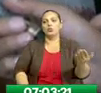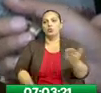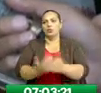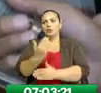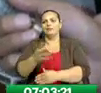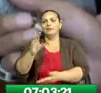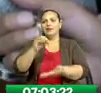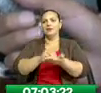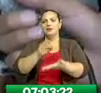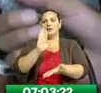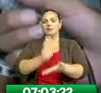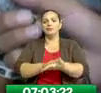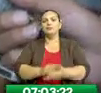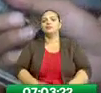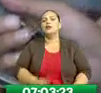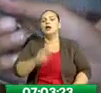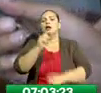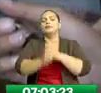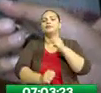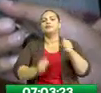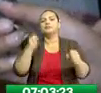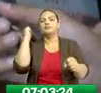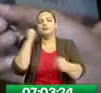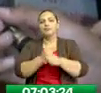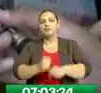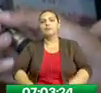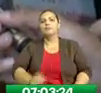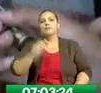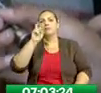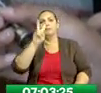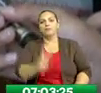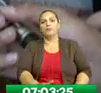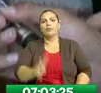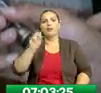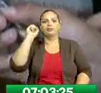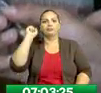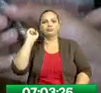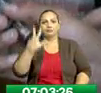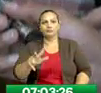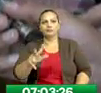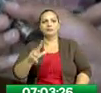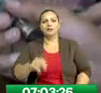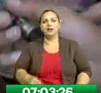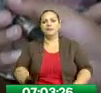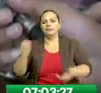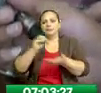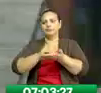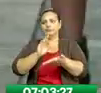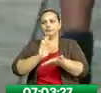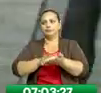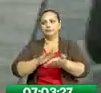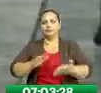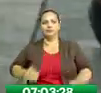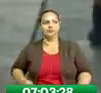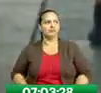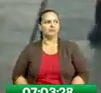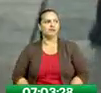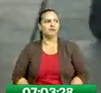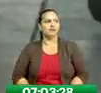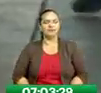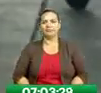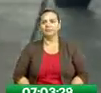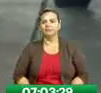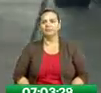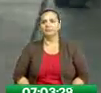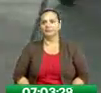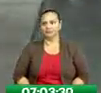la universidad generalmente concluye a los 24 años, no a los 21, como lo refiere hoy el Código de la Niñez. Además, se abarca el concepto de